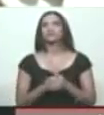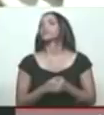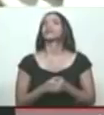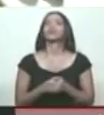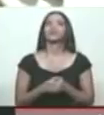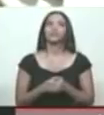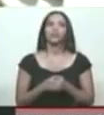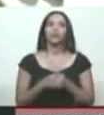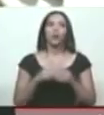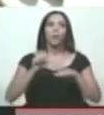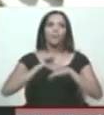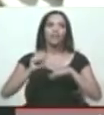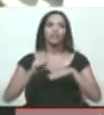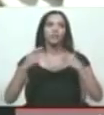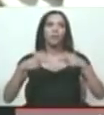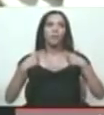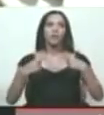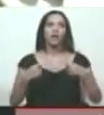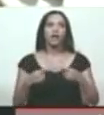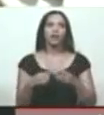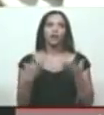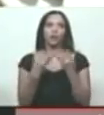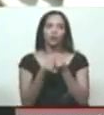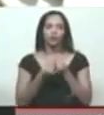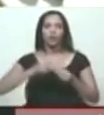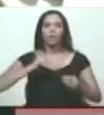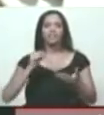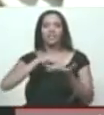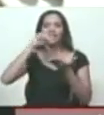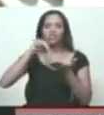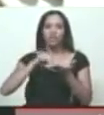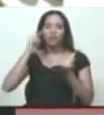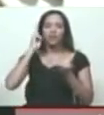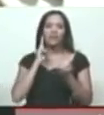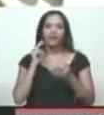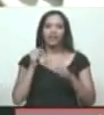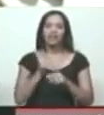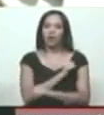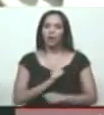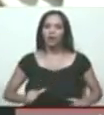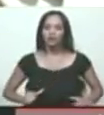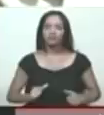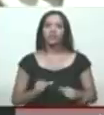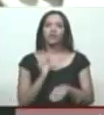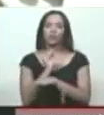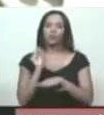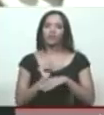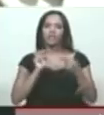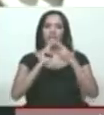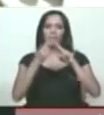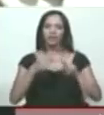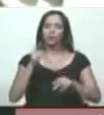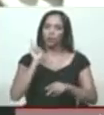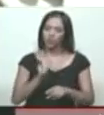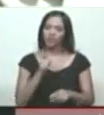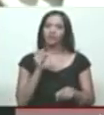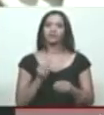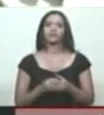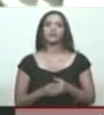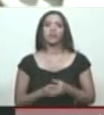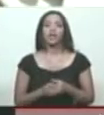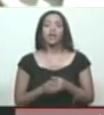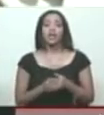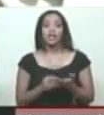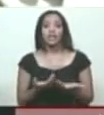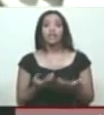operativos populares junto a la Policía Nacional Bolivariana, la Guardia Nacional Bolivariana de Protección de la Paz, como debe ser. Y durante el